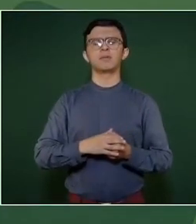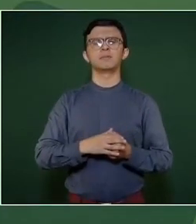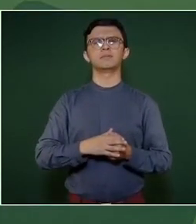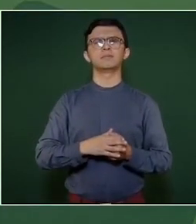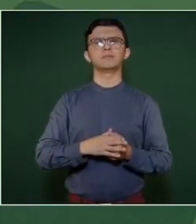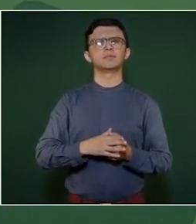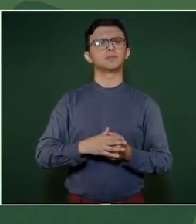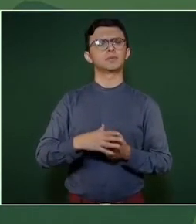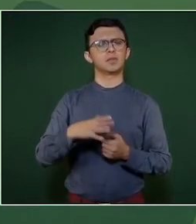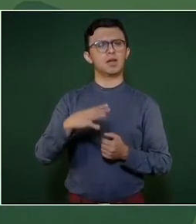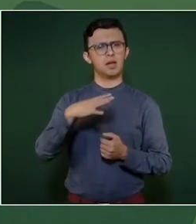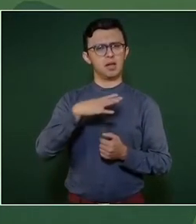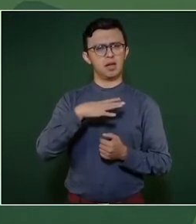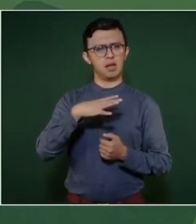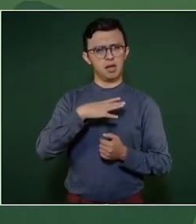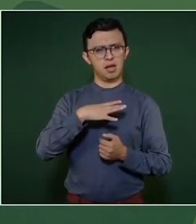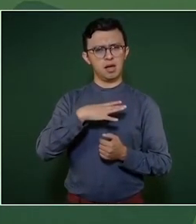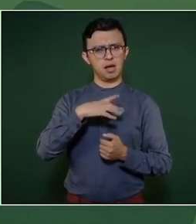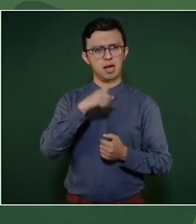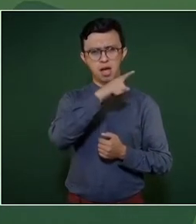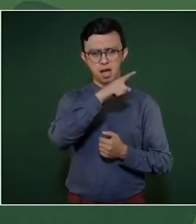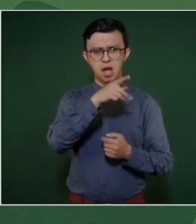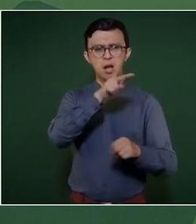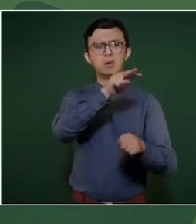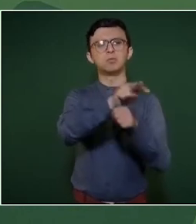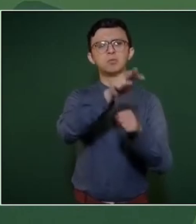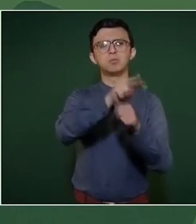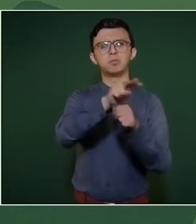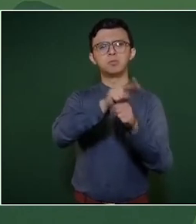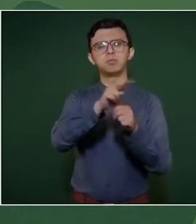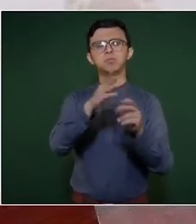la refinería de Dos Bocas.